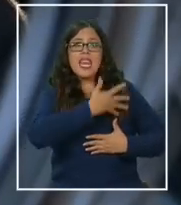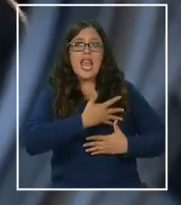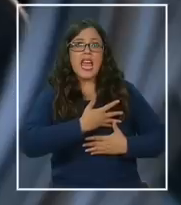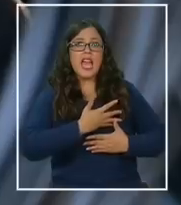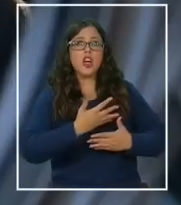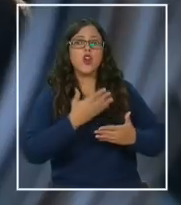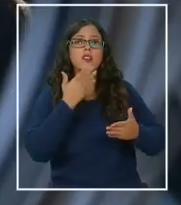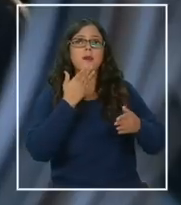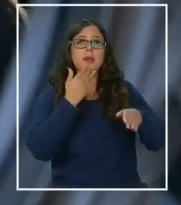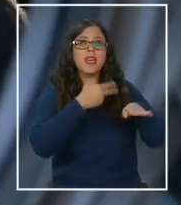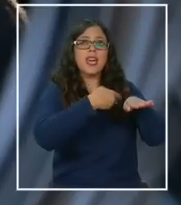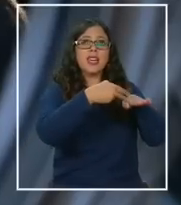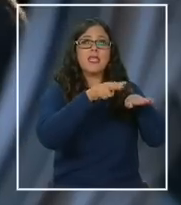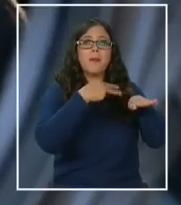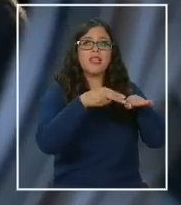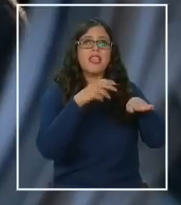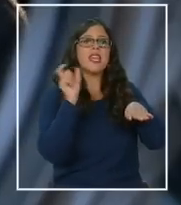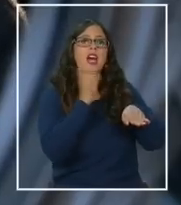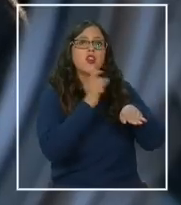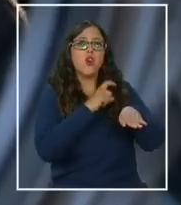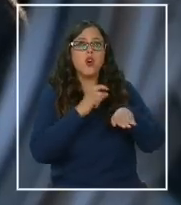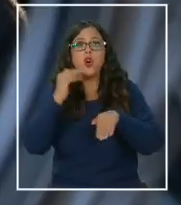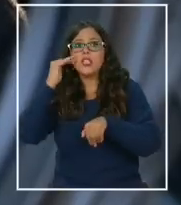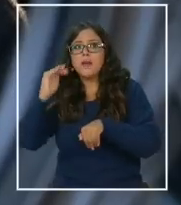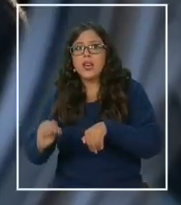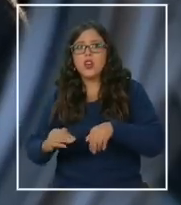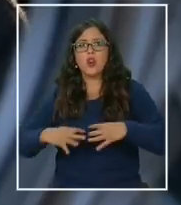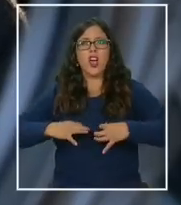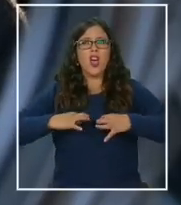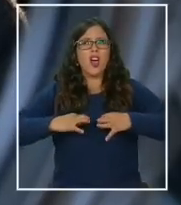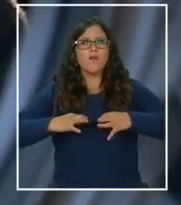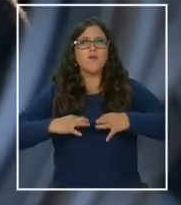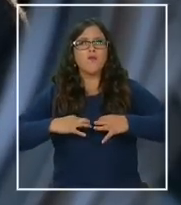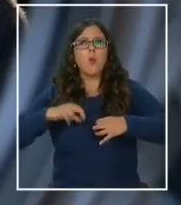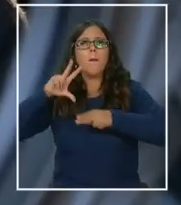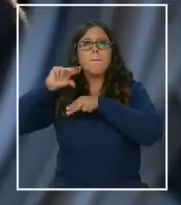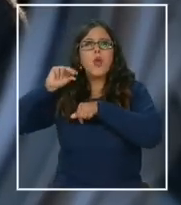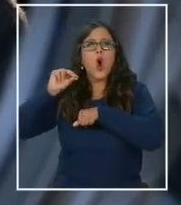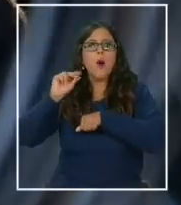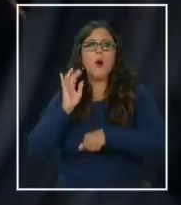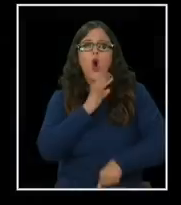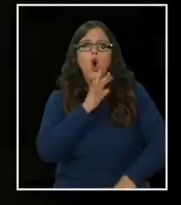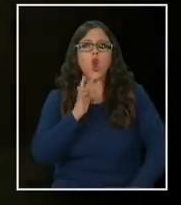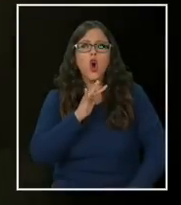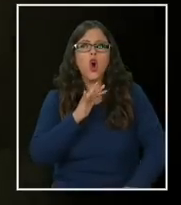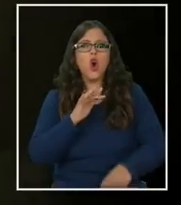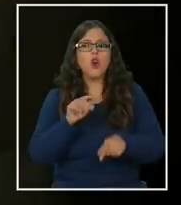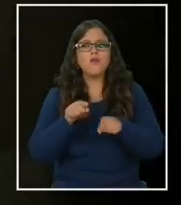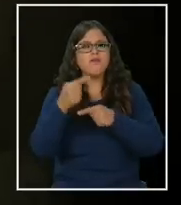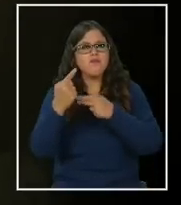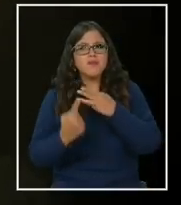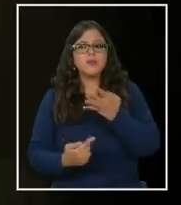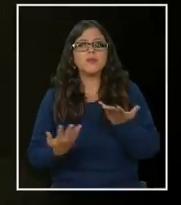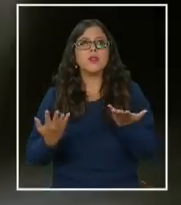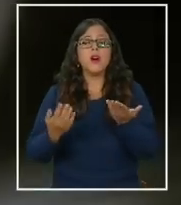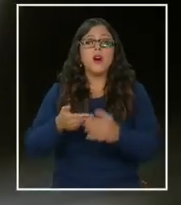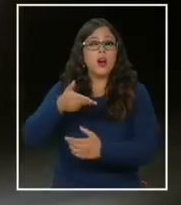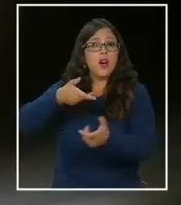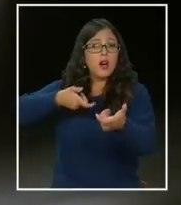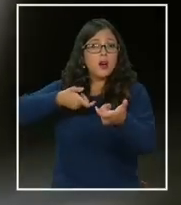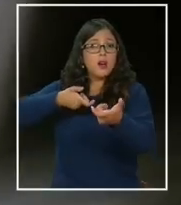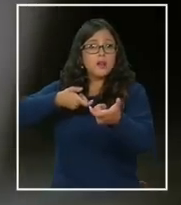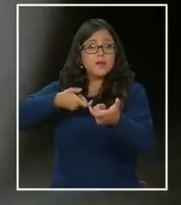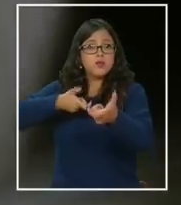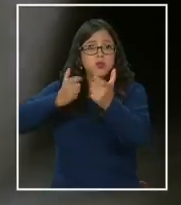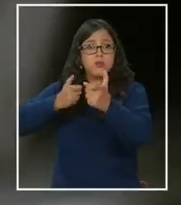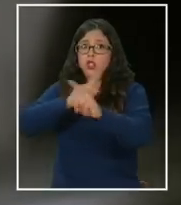jockey, un bolsito gris y un buzo gris como mimetizado de militar. No hubo disparos, pero sí amenazas